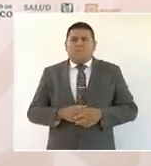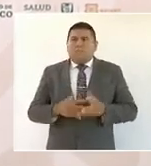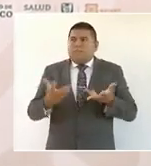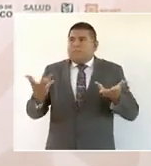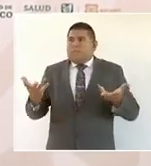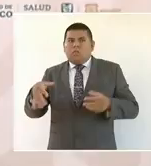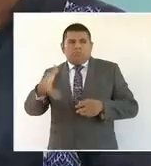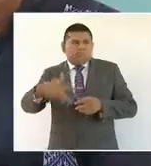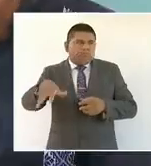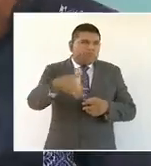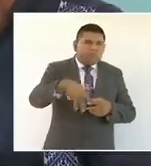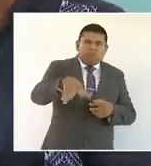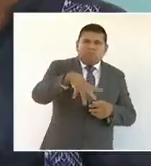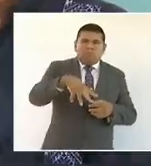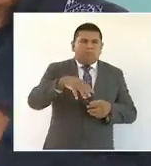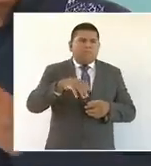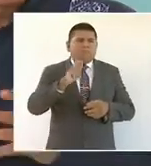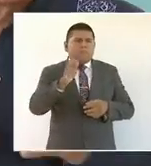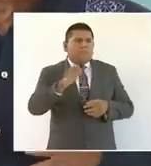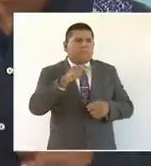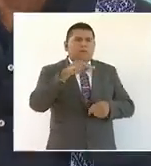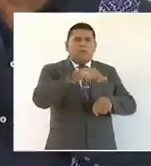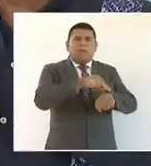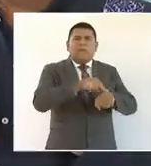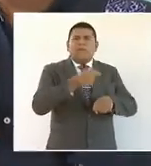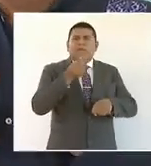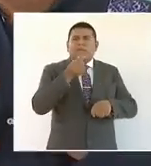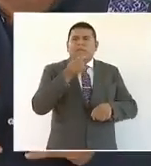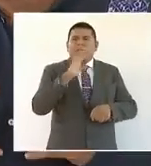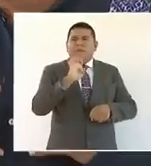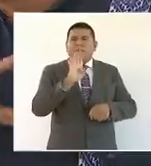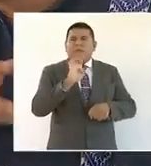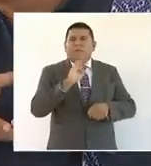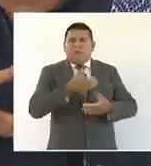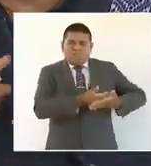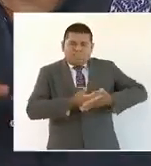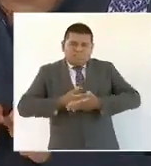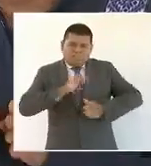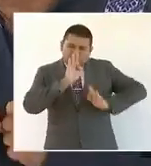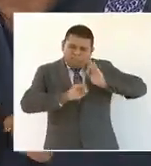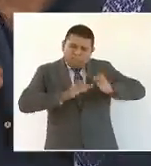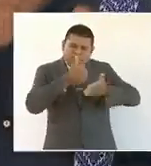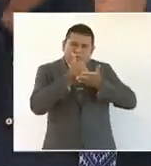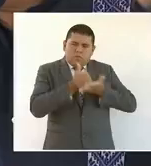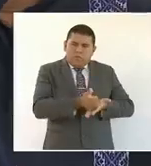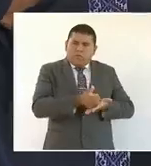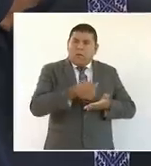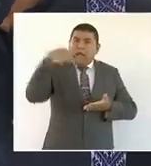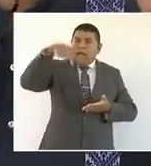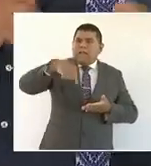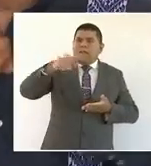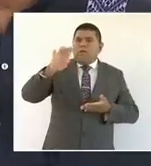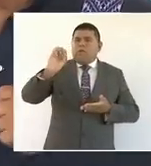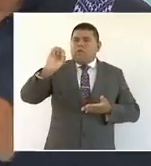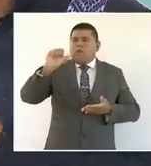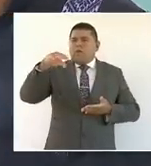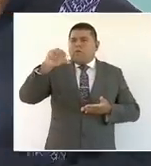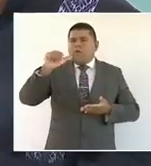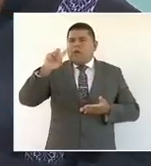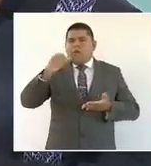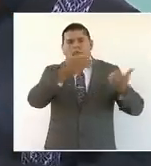Conseguir pediatras para venir a trabajar a Rosamorada, a cualquier